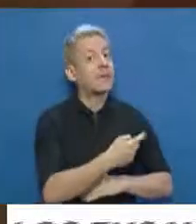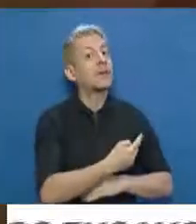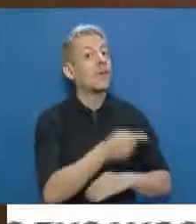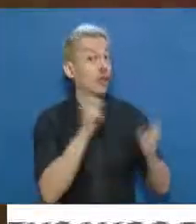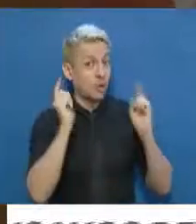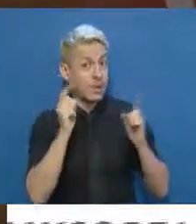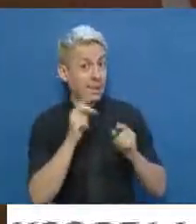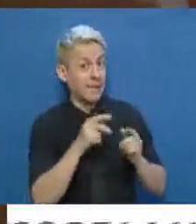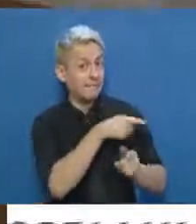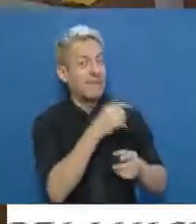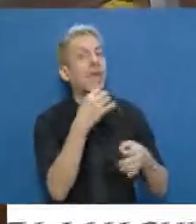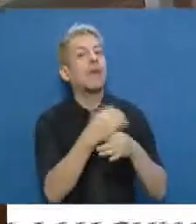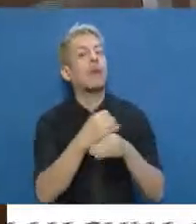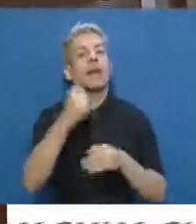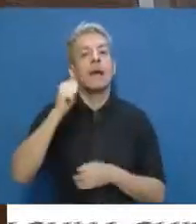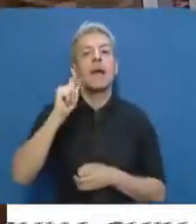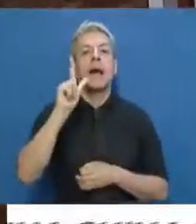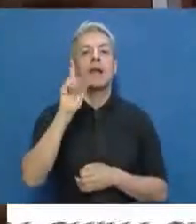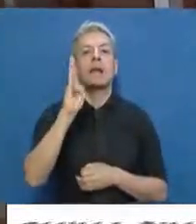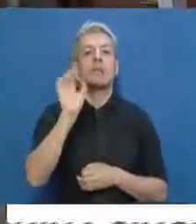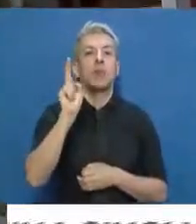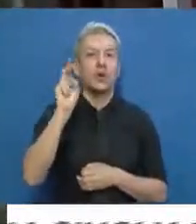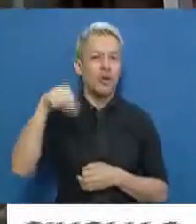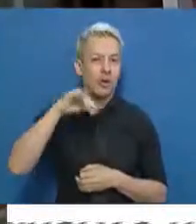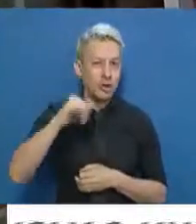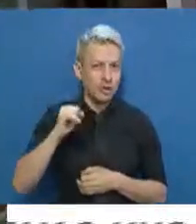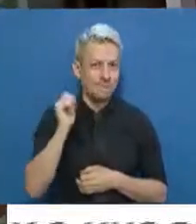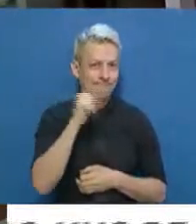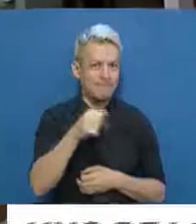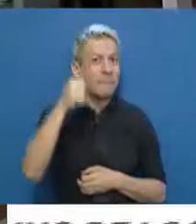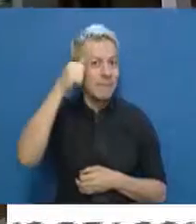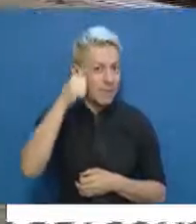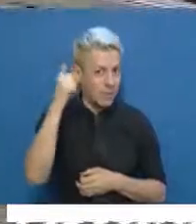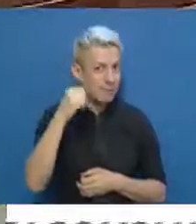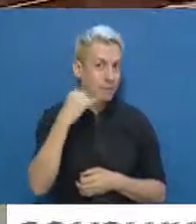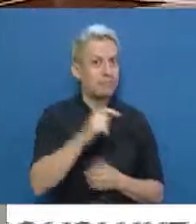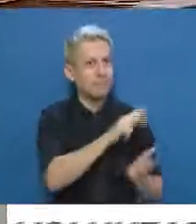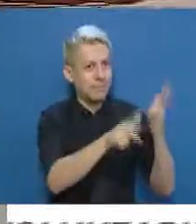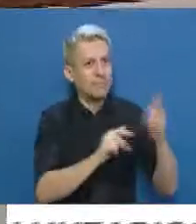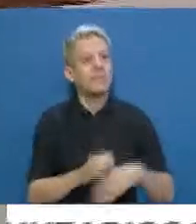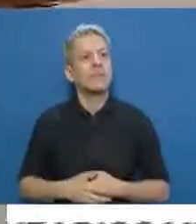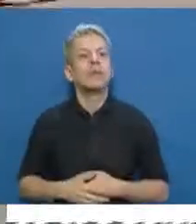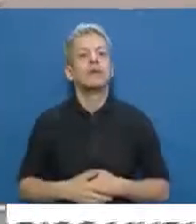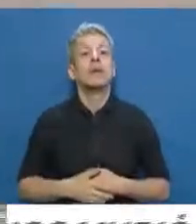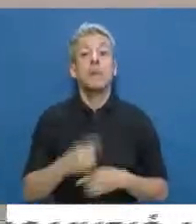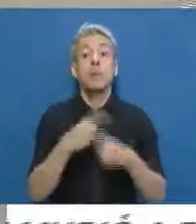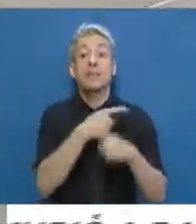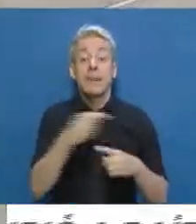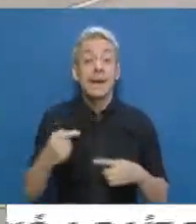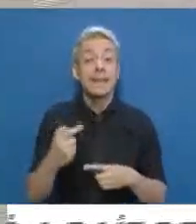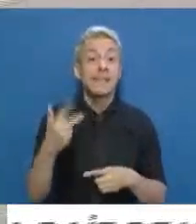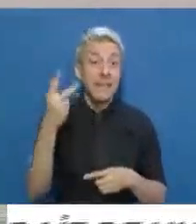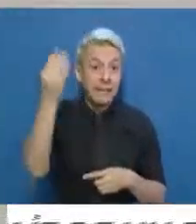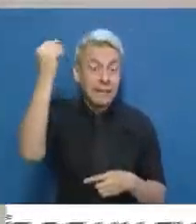de los docentes de la Escuela Albornoz de Cortés. Por supuesto. Van a venir 3 veces por semana en una jornada de 4 horas cada